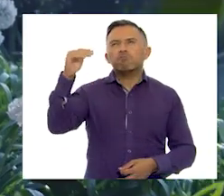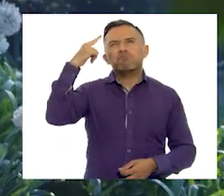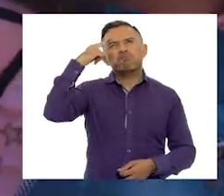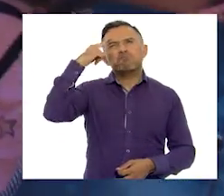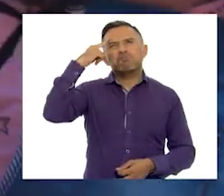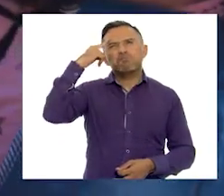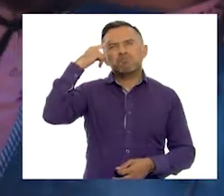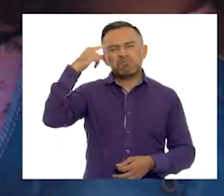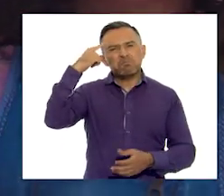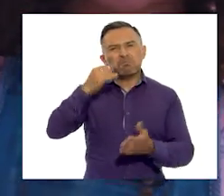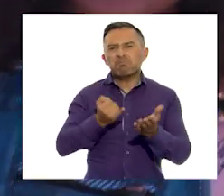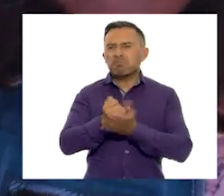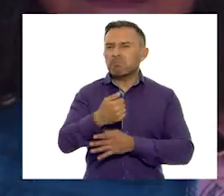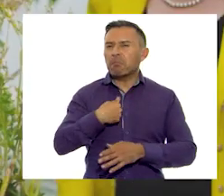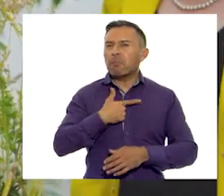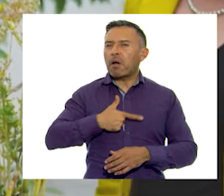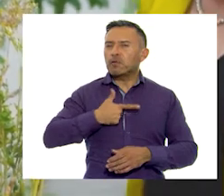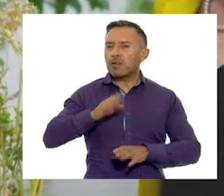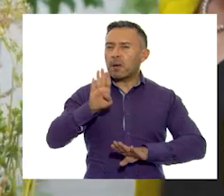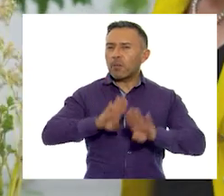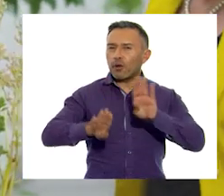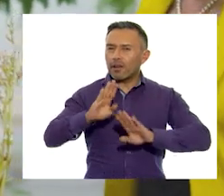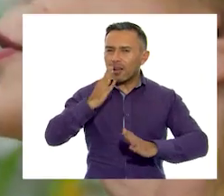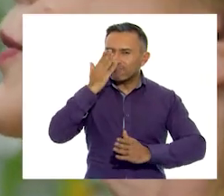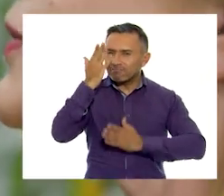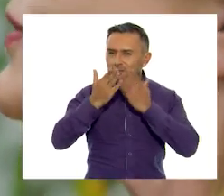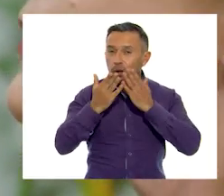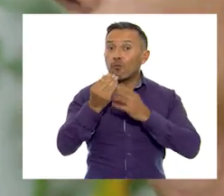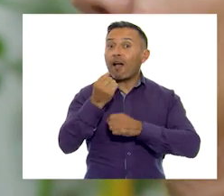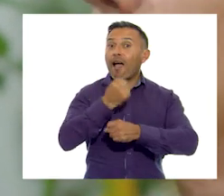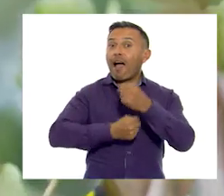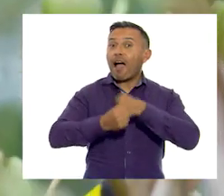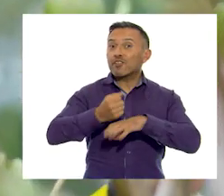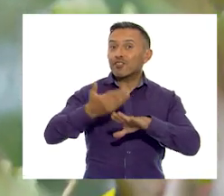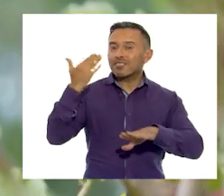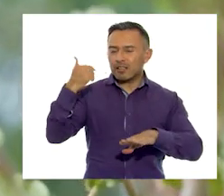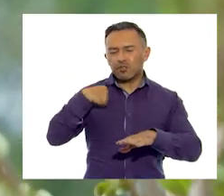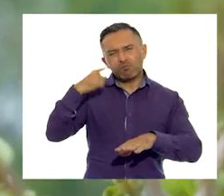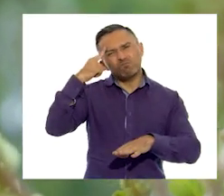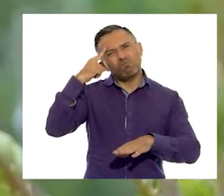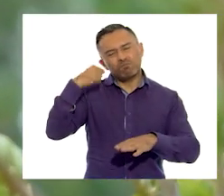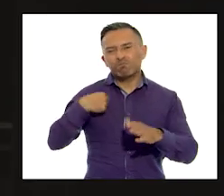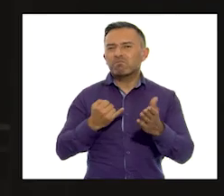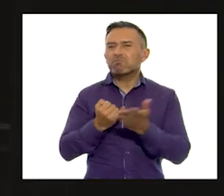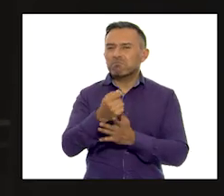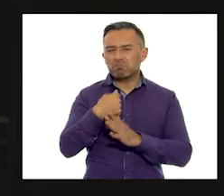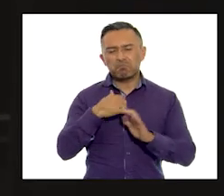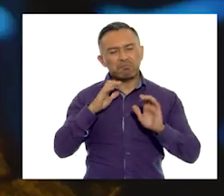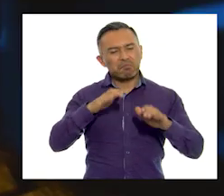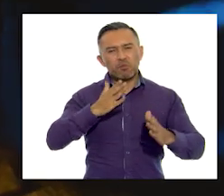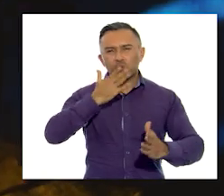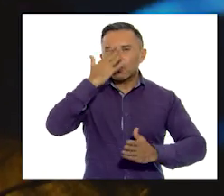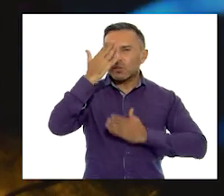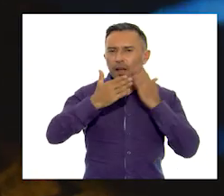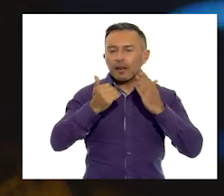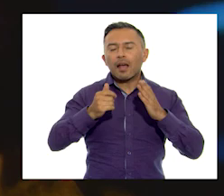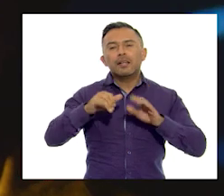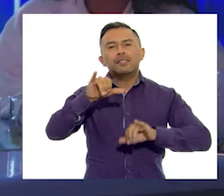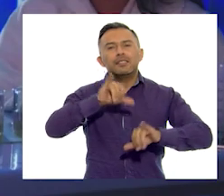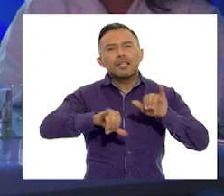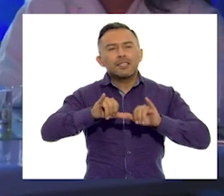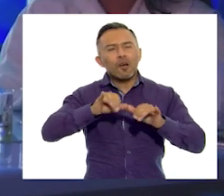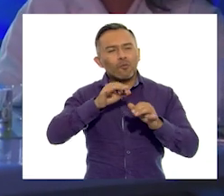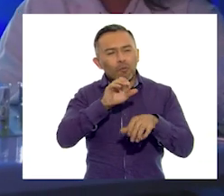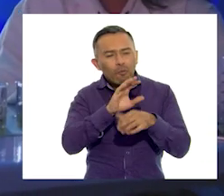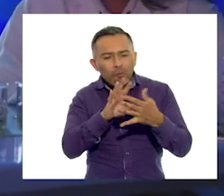estudiar biología. Desde hace unos años, decidí dedicarle mi vida a la divulgación de la ciencia para tratar